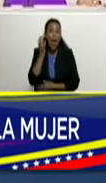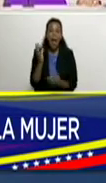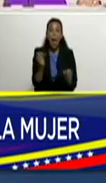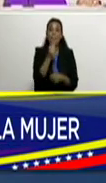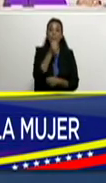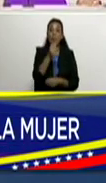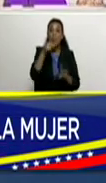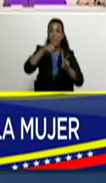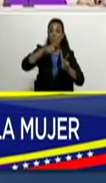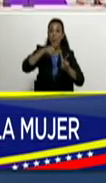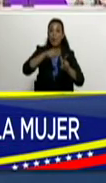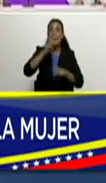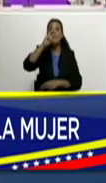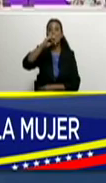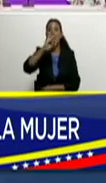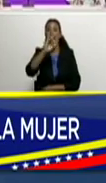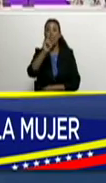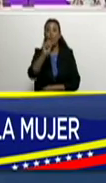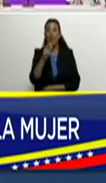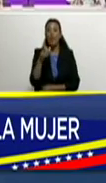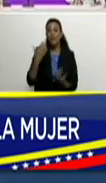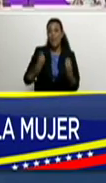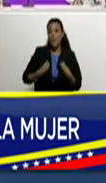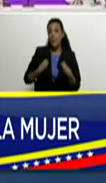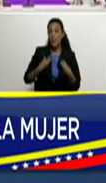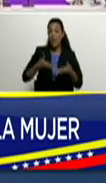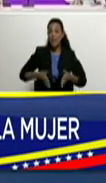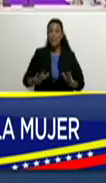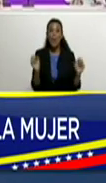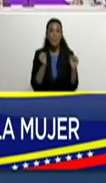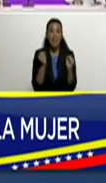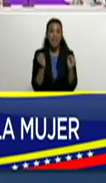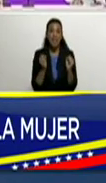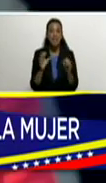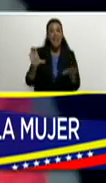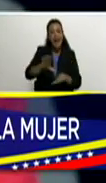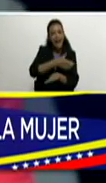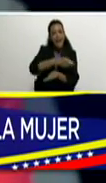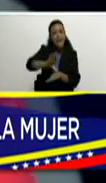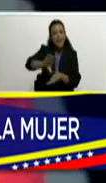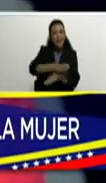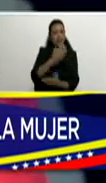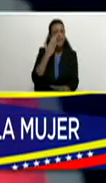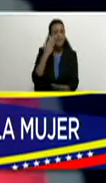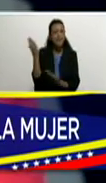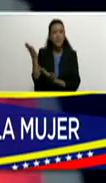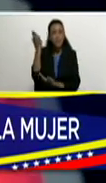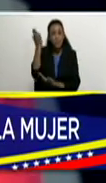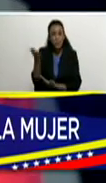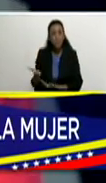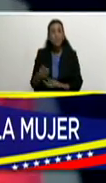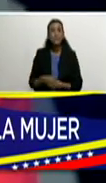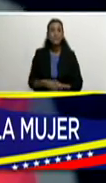periodista, María Antonieta Peña, porque con esa canción, María Antonieta,